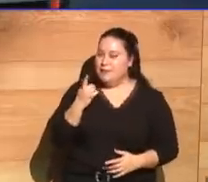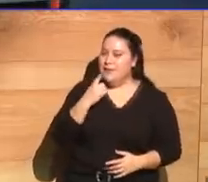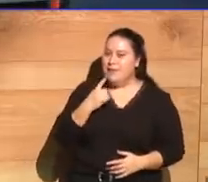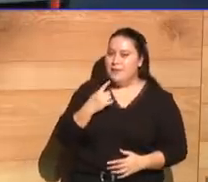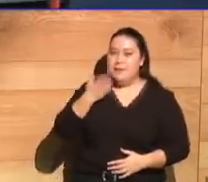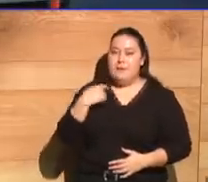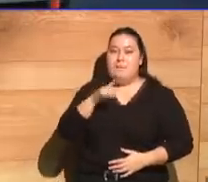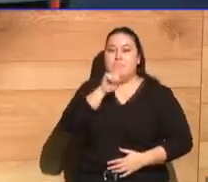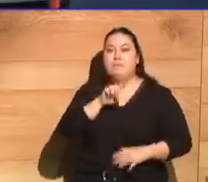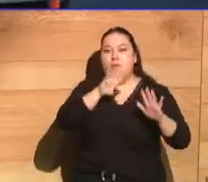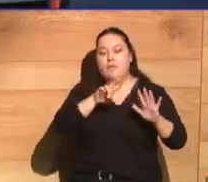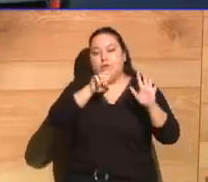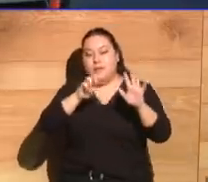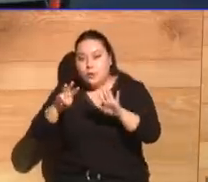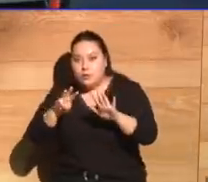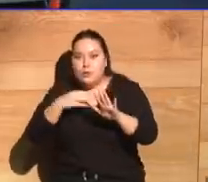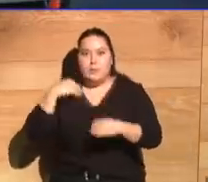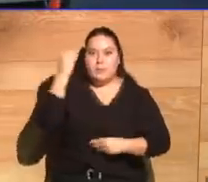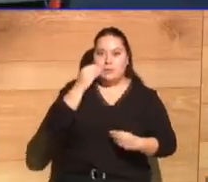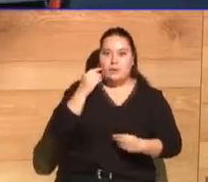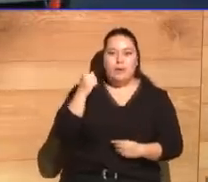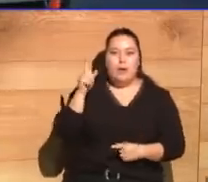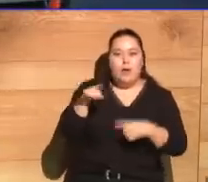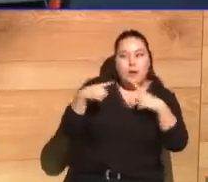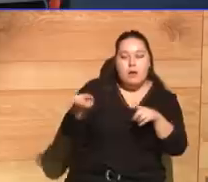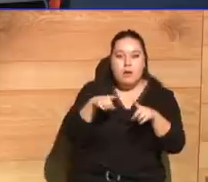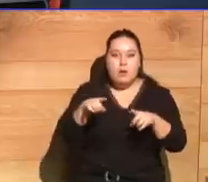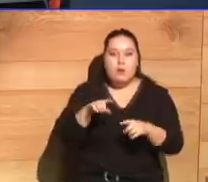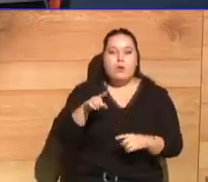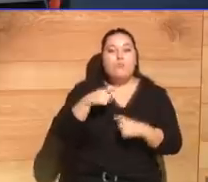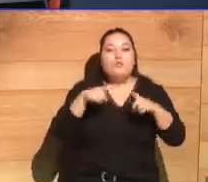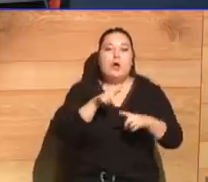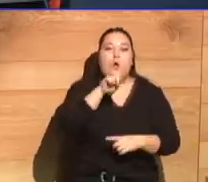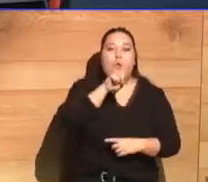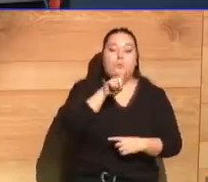en 1978, ¿sí?, creía que iba a sonar la música del 1-2-3.